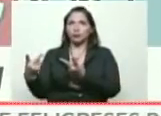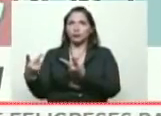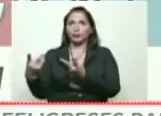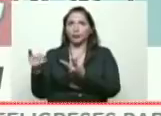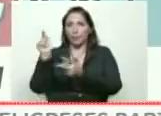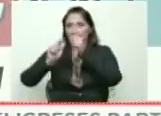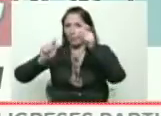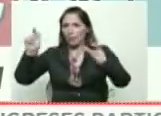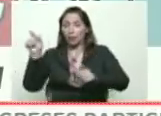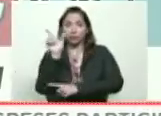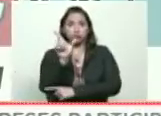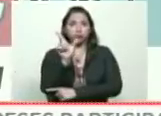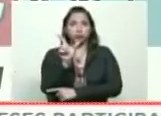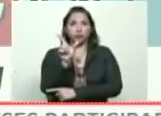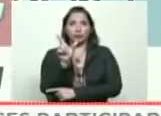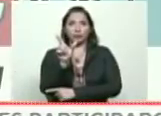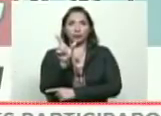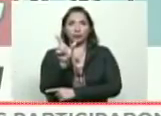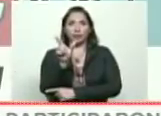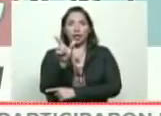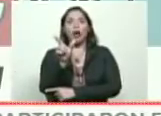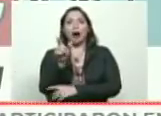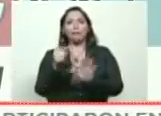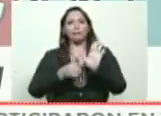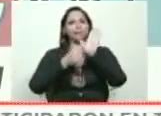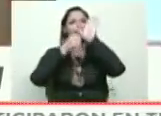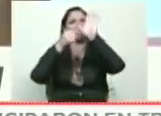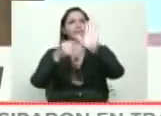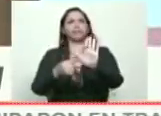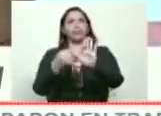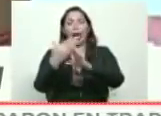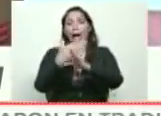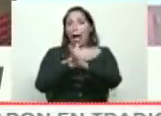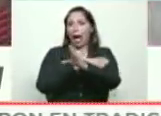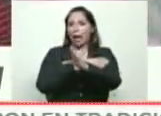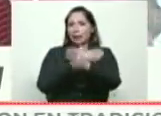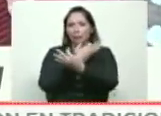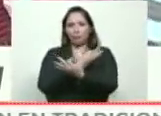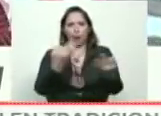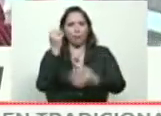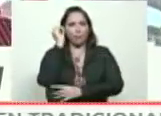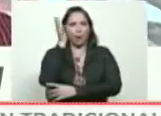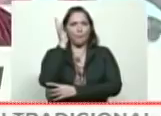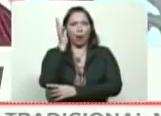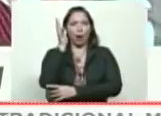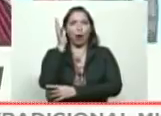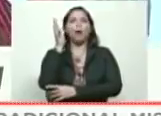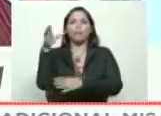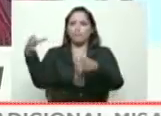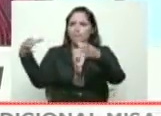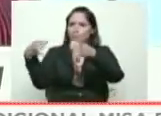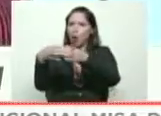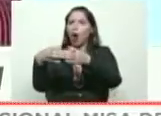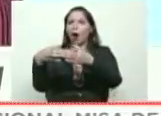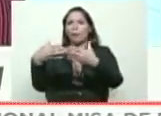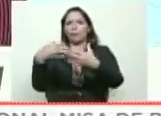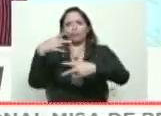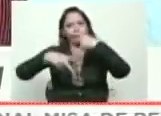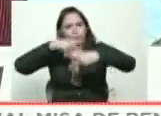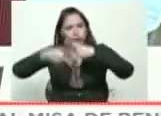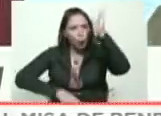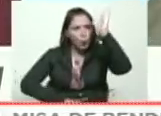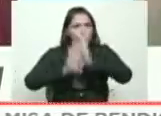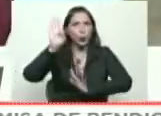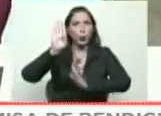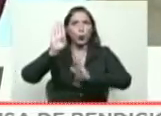Partido Socialista Unido de Venezuela que nos representó ante un extraordinario seminario de partidos de izquierda progresista de América Latina,